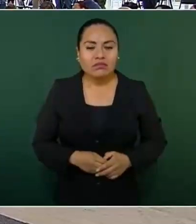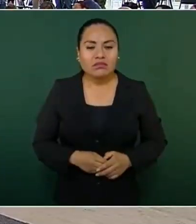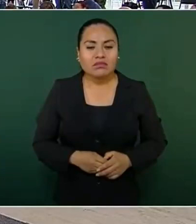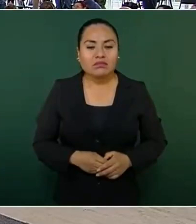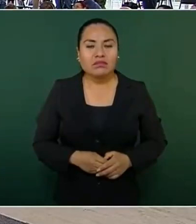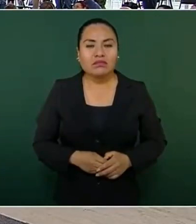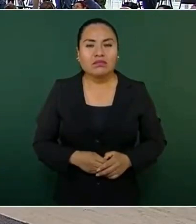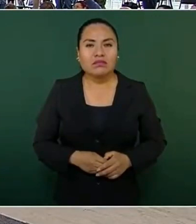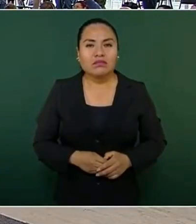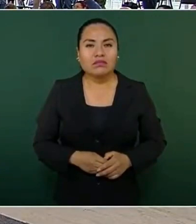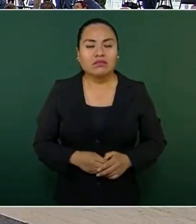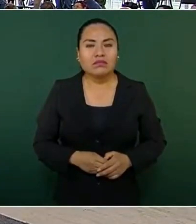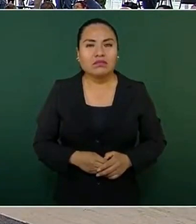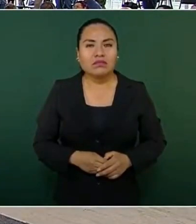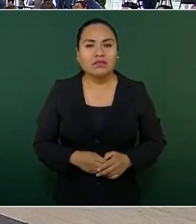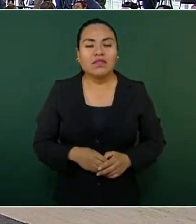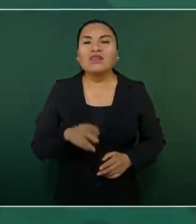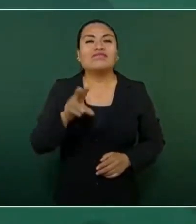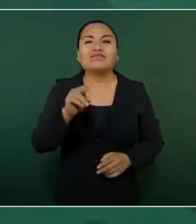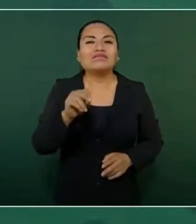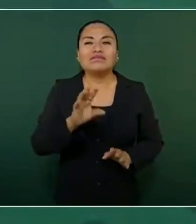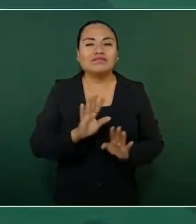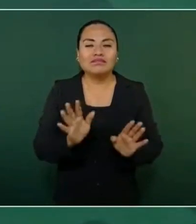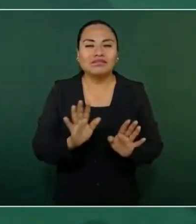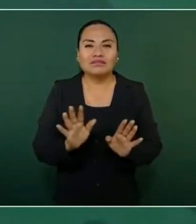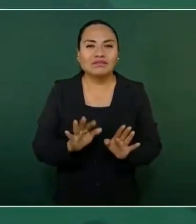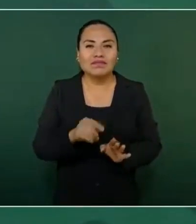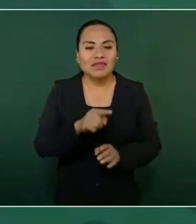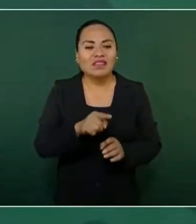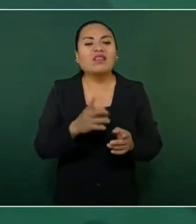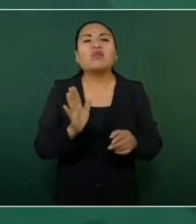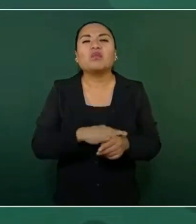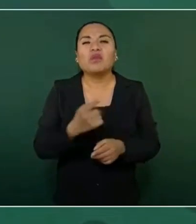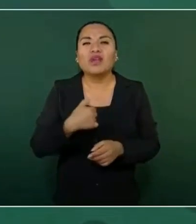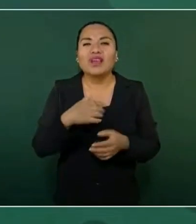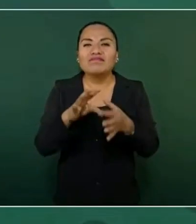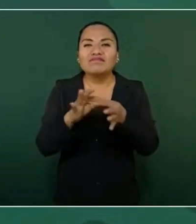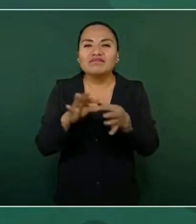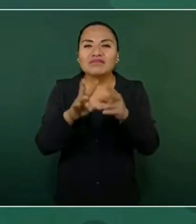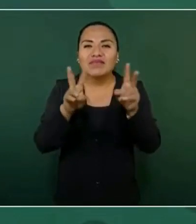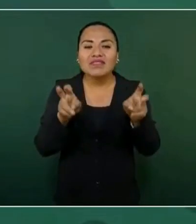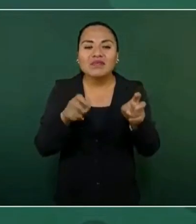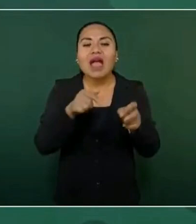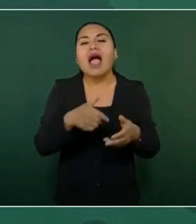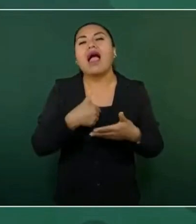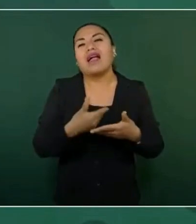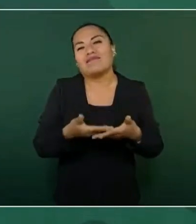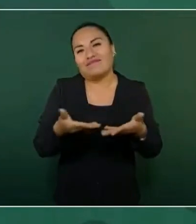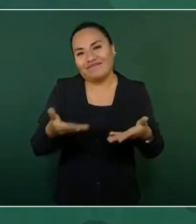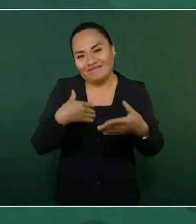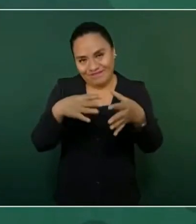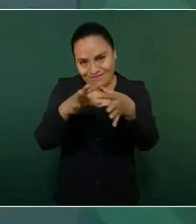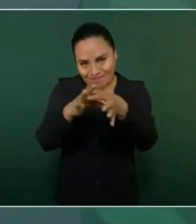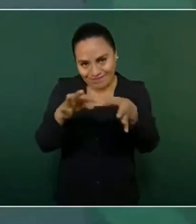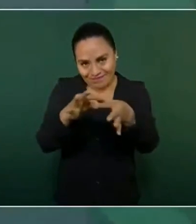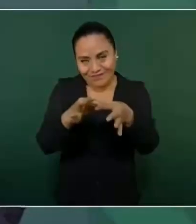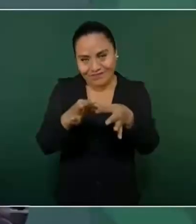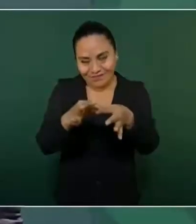No, no, no, es que salió el tema por lo que estoy mencionando, porque en el caso